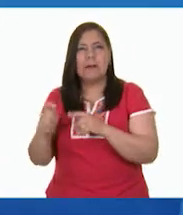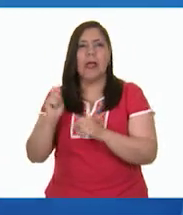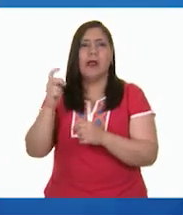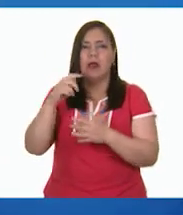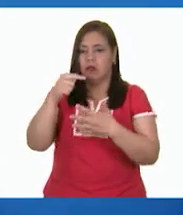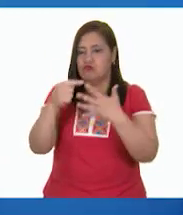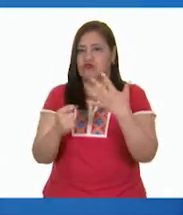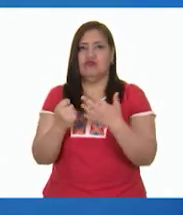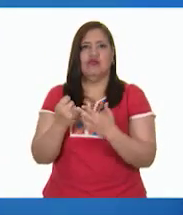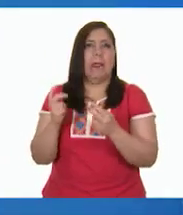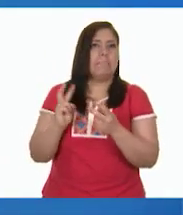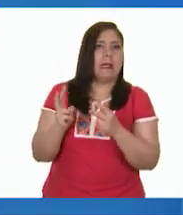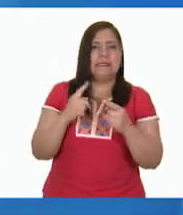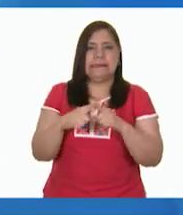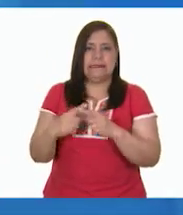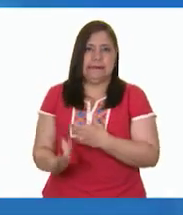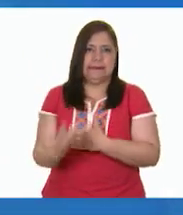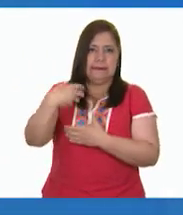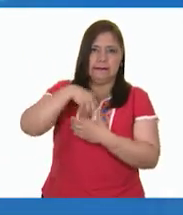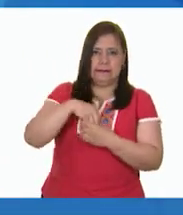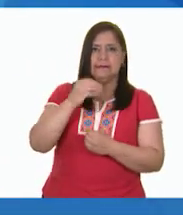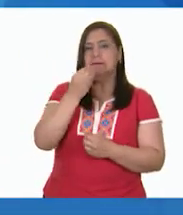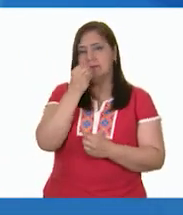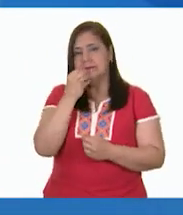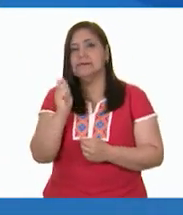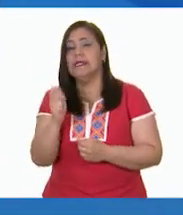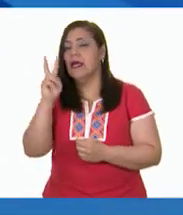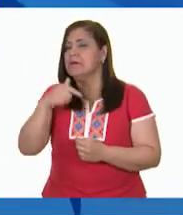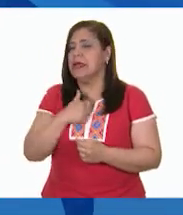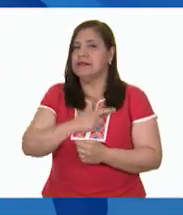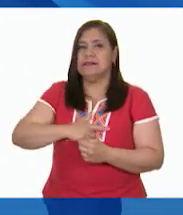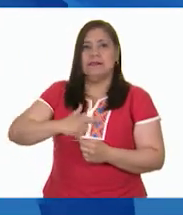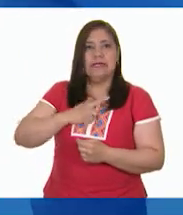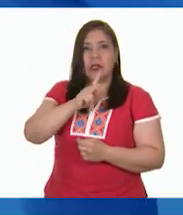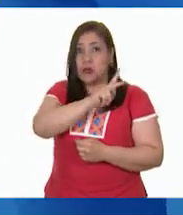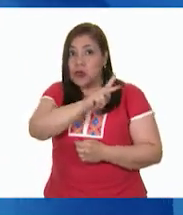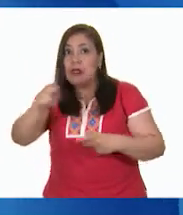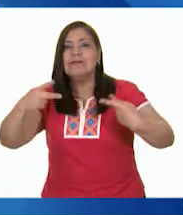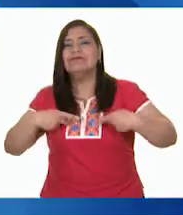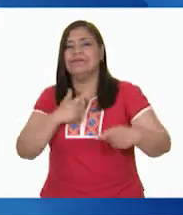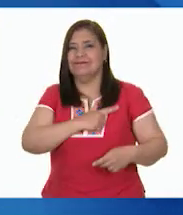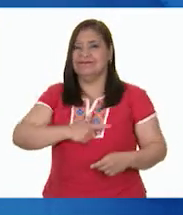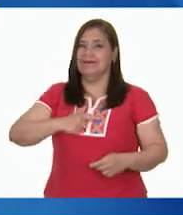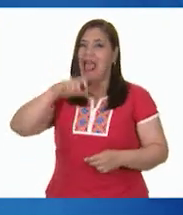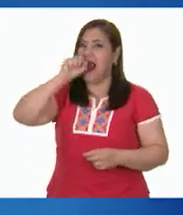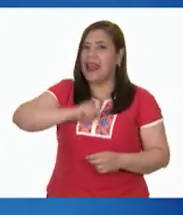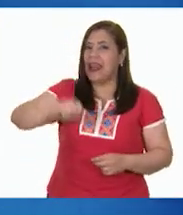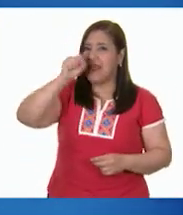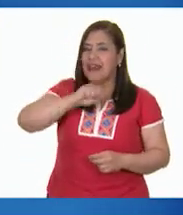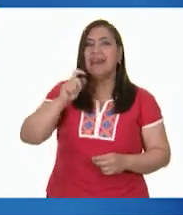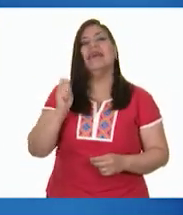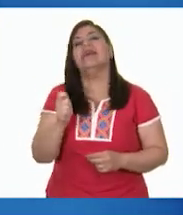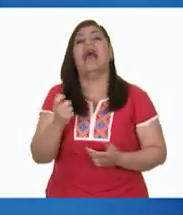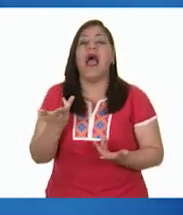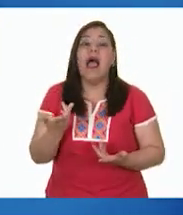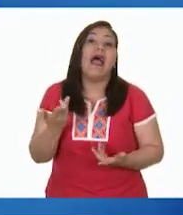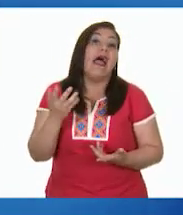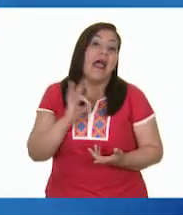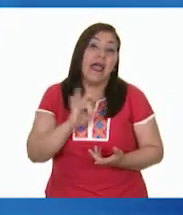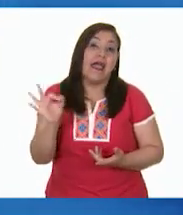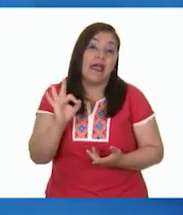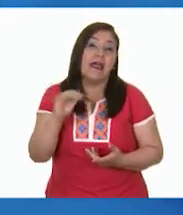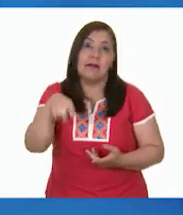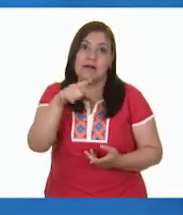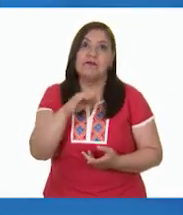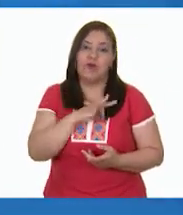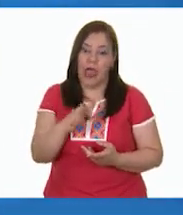¿sí? Me encanta hablar de esto porque en realidad a todos nos gusta el helado, ¿sí? Y pueden estar seguros de que